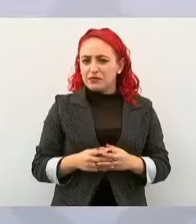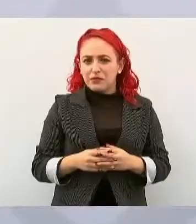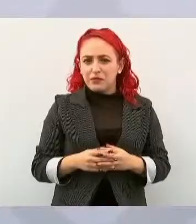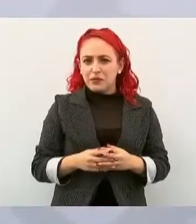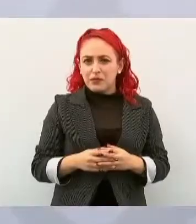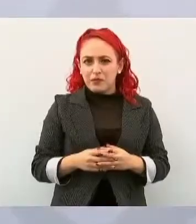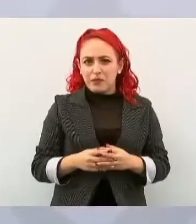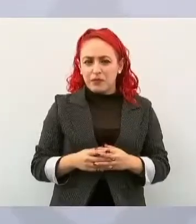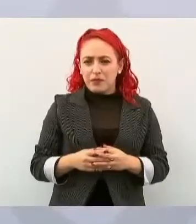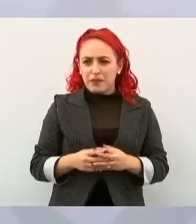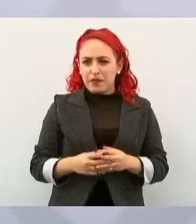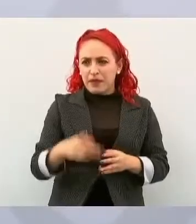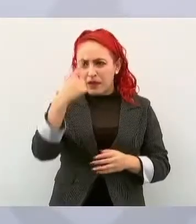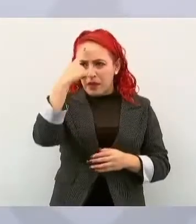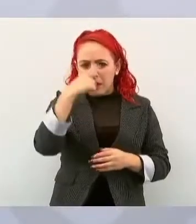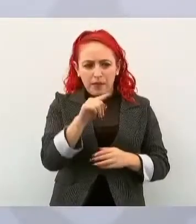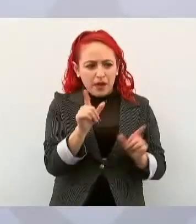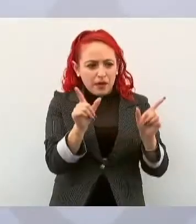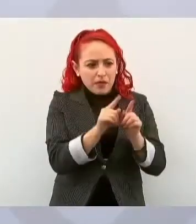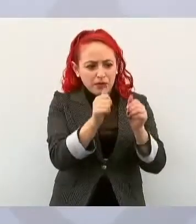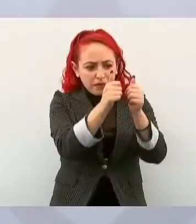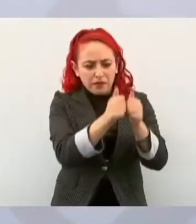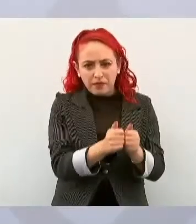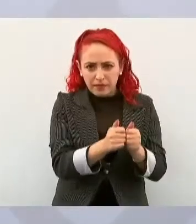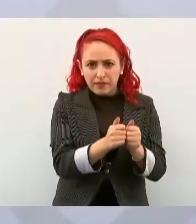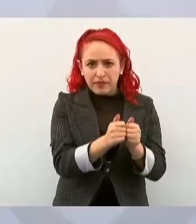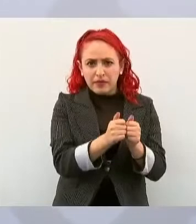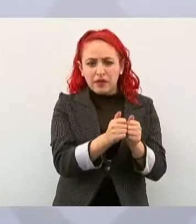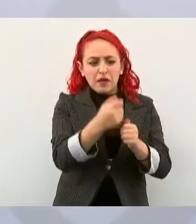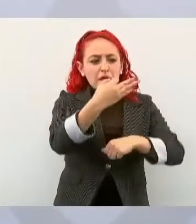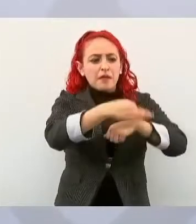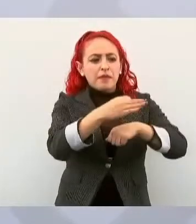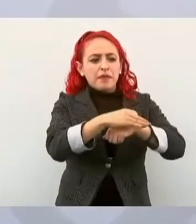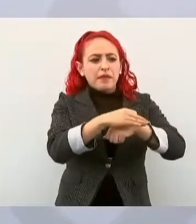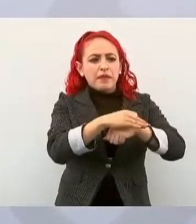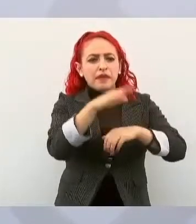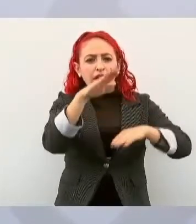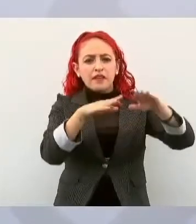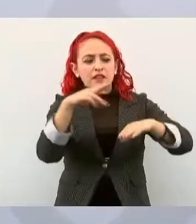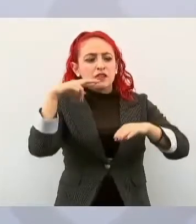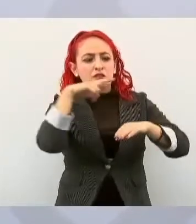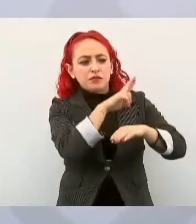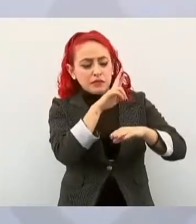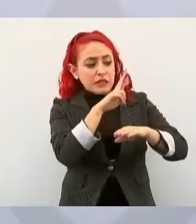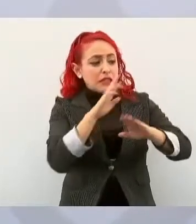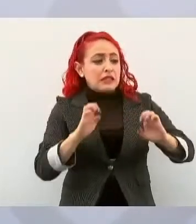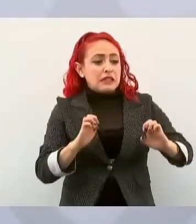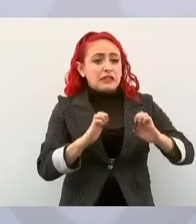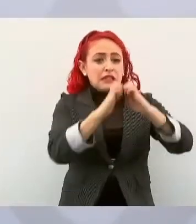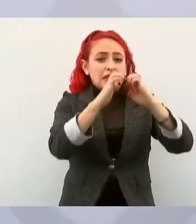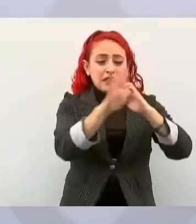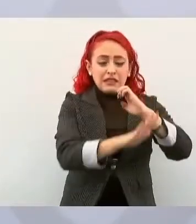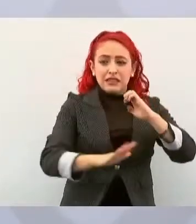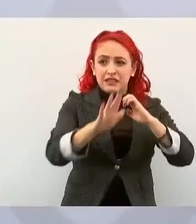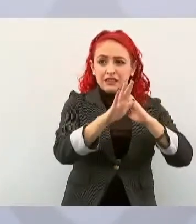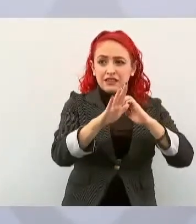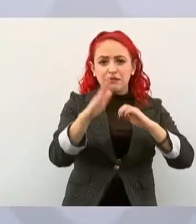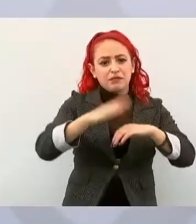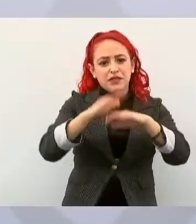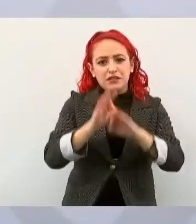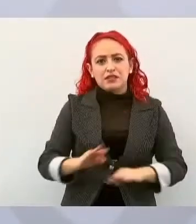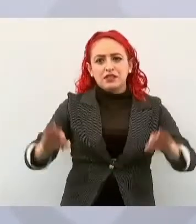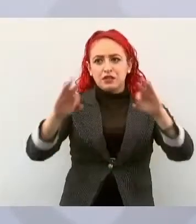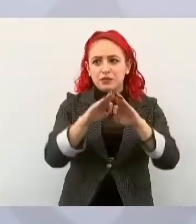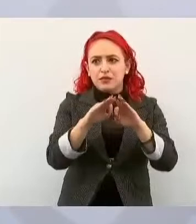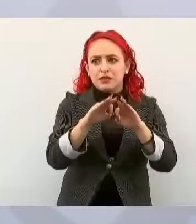es para corta estancia, sí, para resolver urgencias, que más importante en